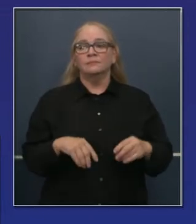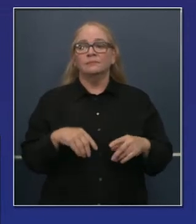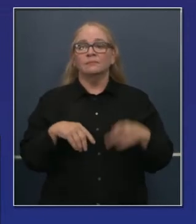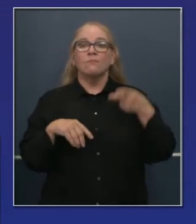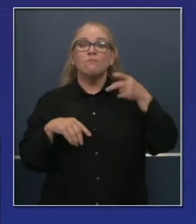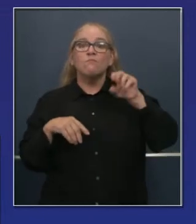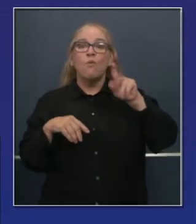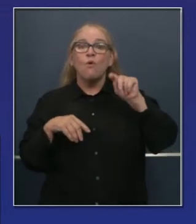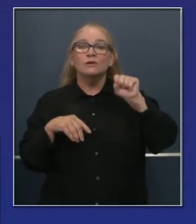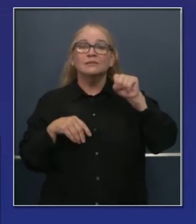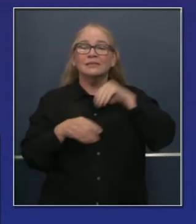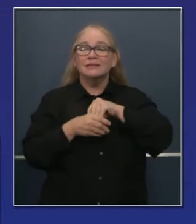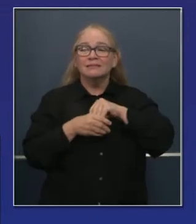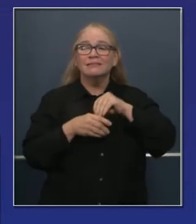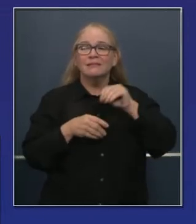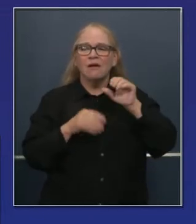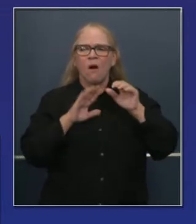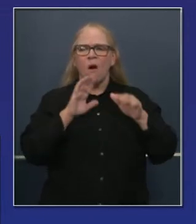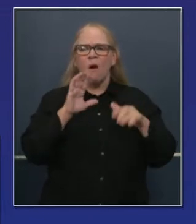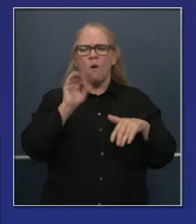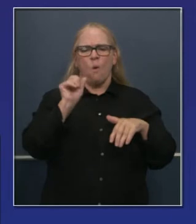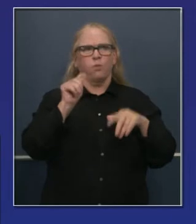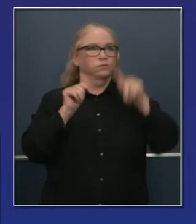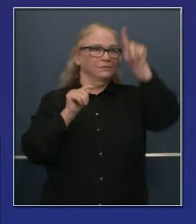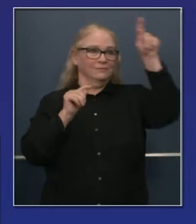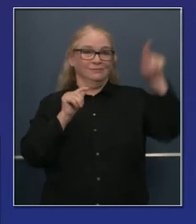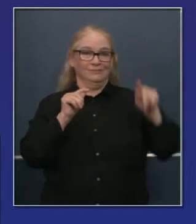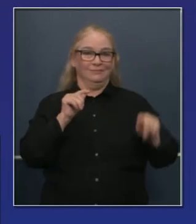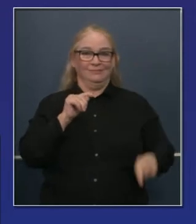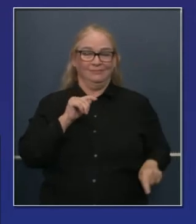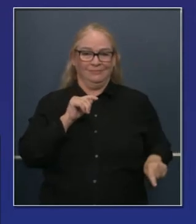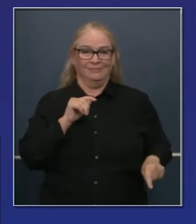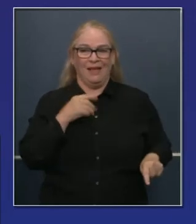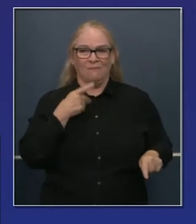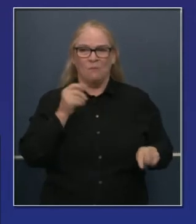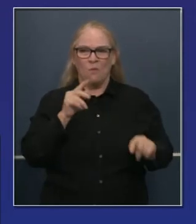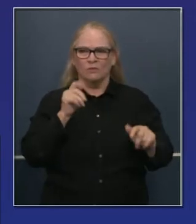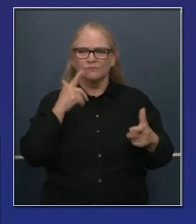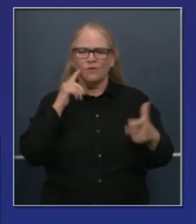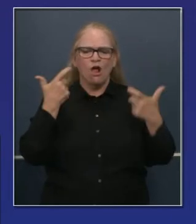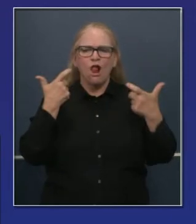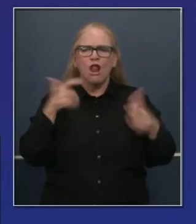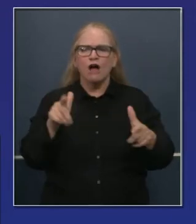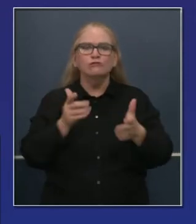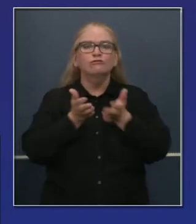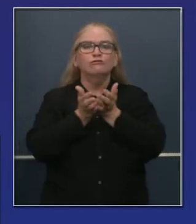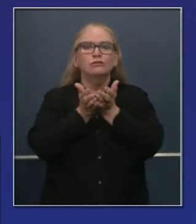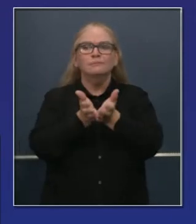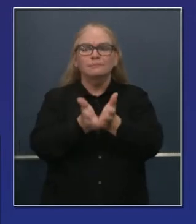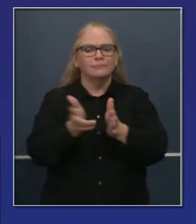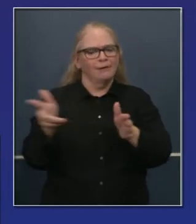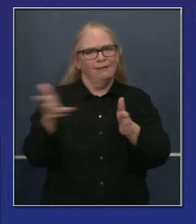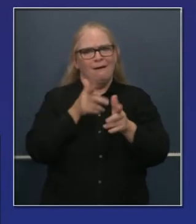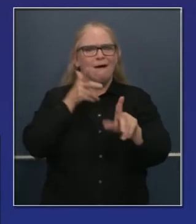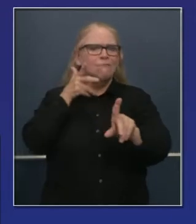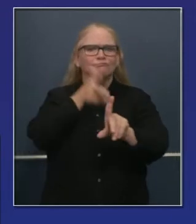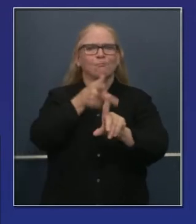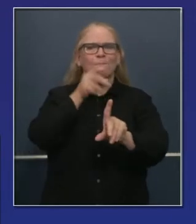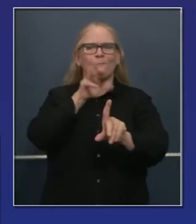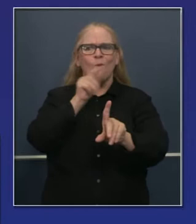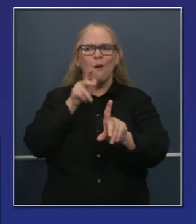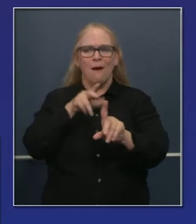a lo largo del estado de california estamos trabajando algo interesante para muchos de ustedes seguramente barcos